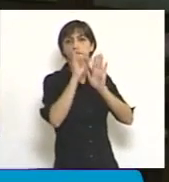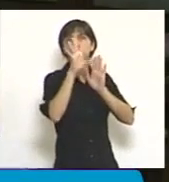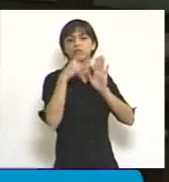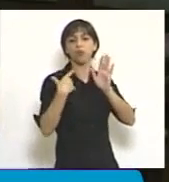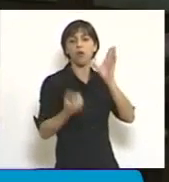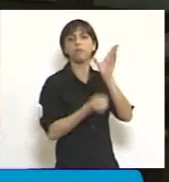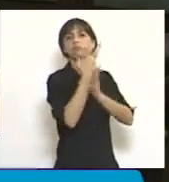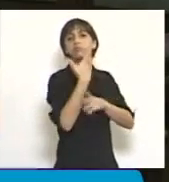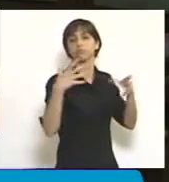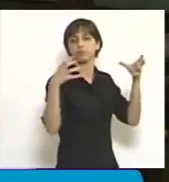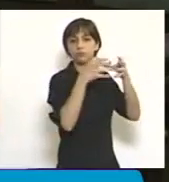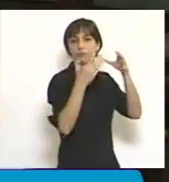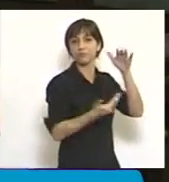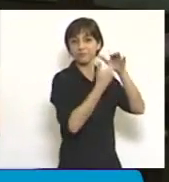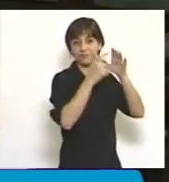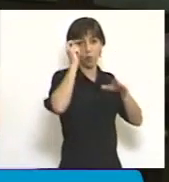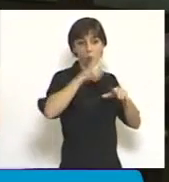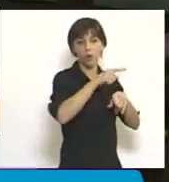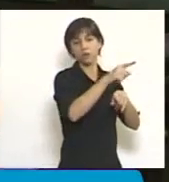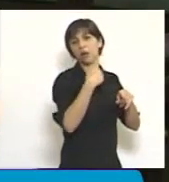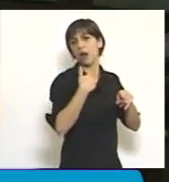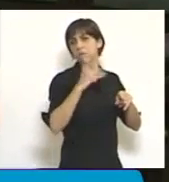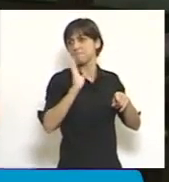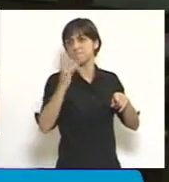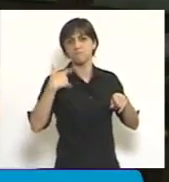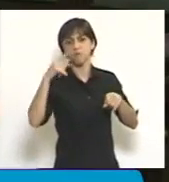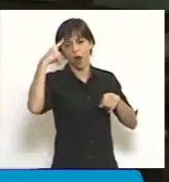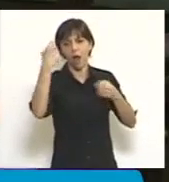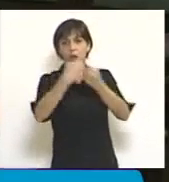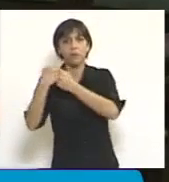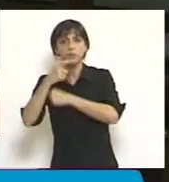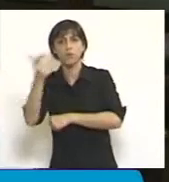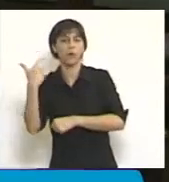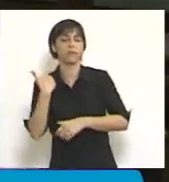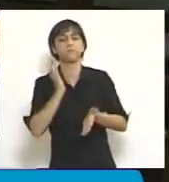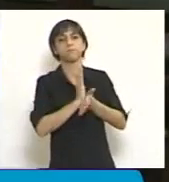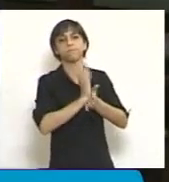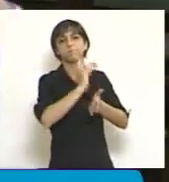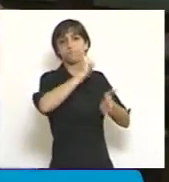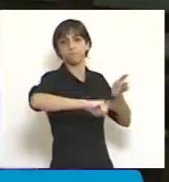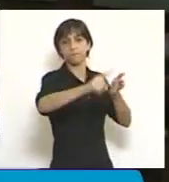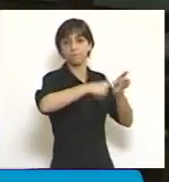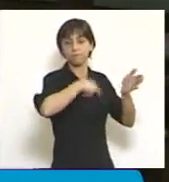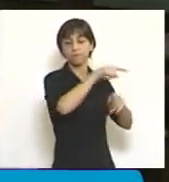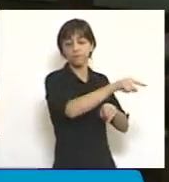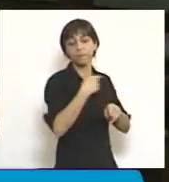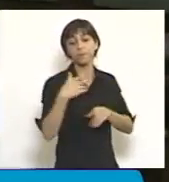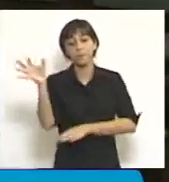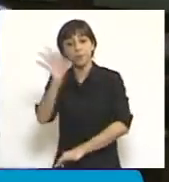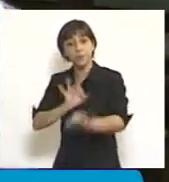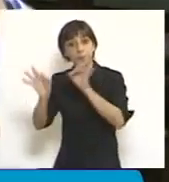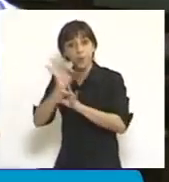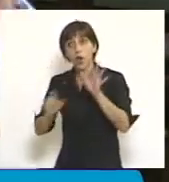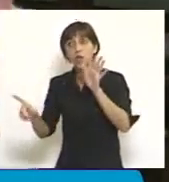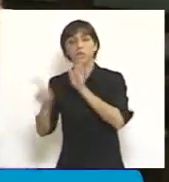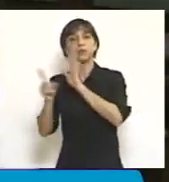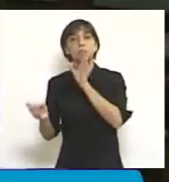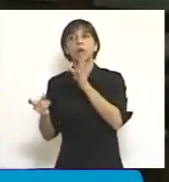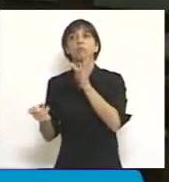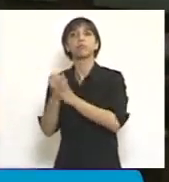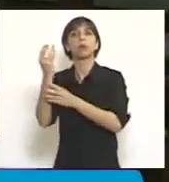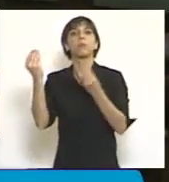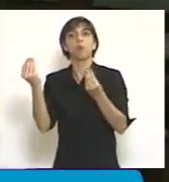Como el reglamento del Consejo de la Magistratura no preveía la intervención de los 3 poderes, la Corte declaró inconstitucional ese reglamento.